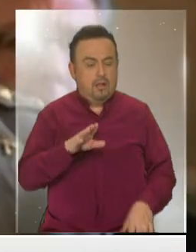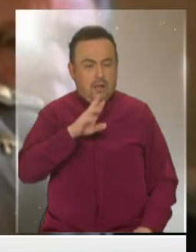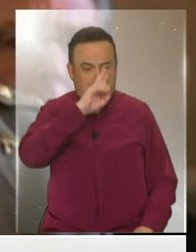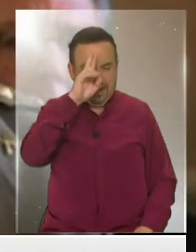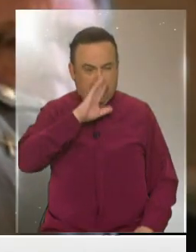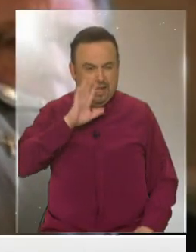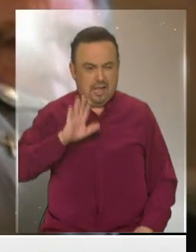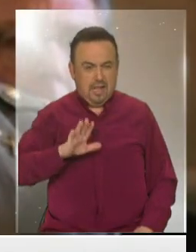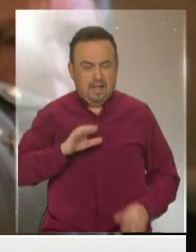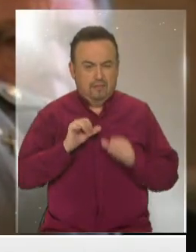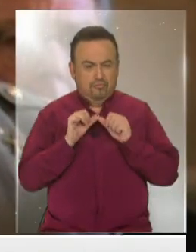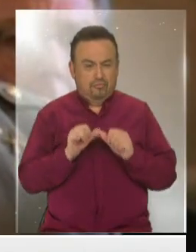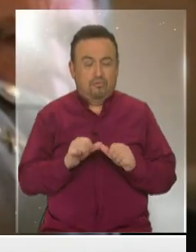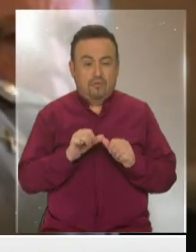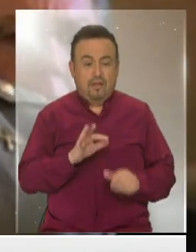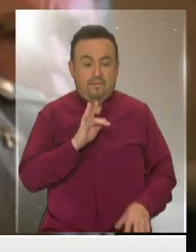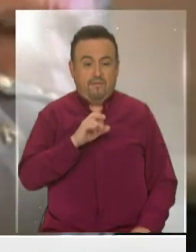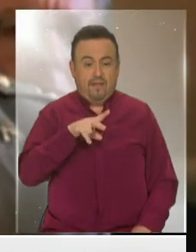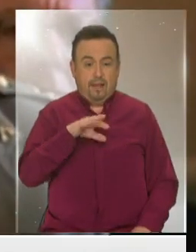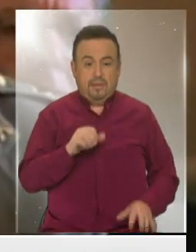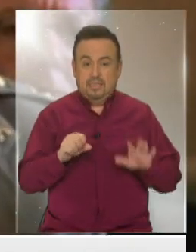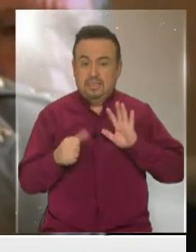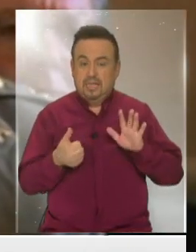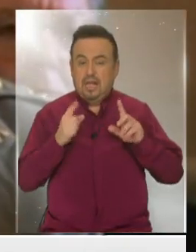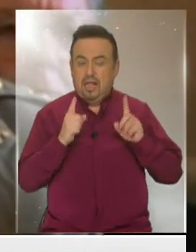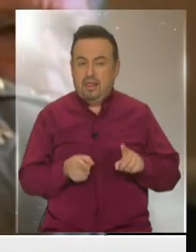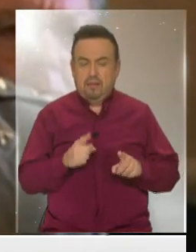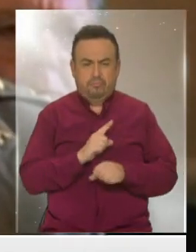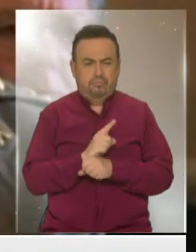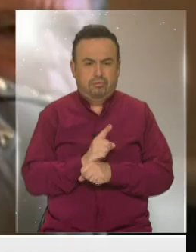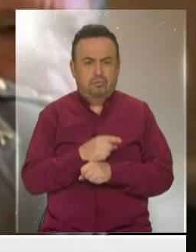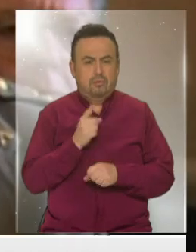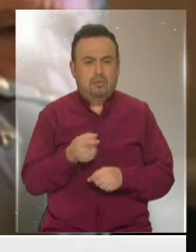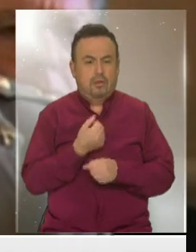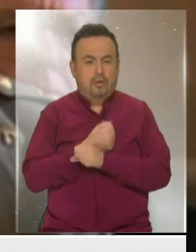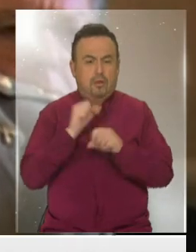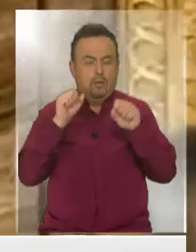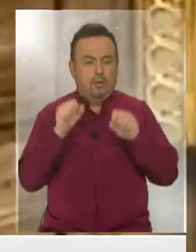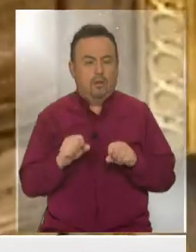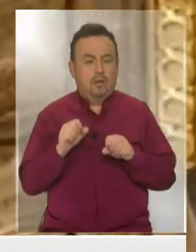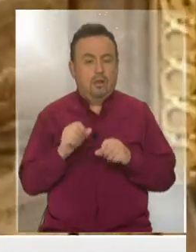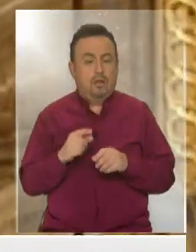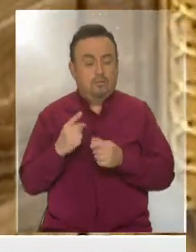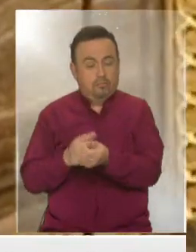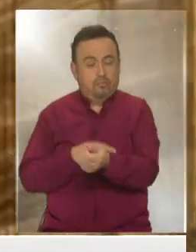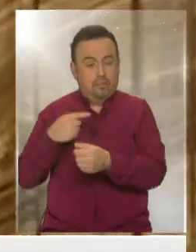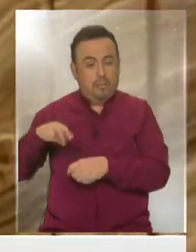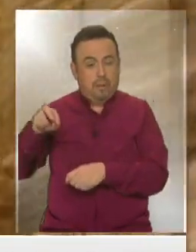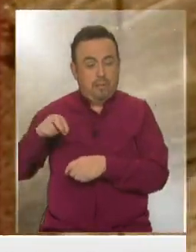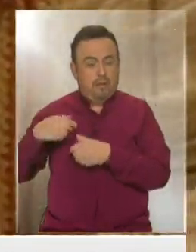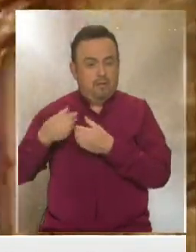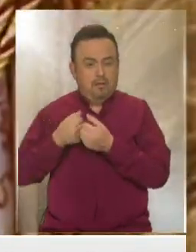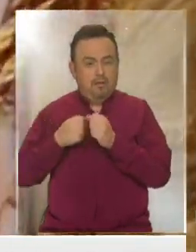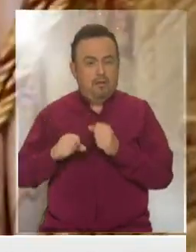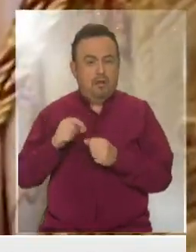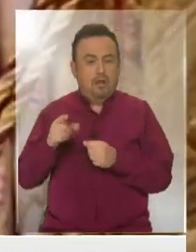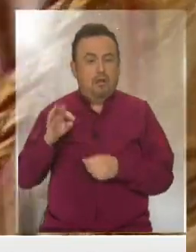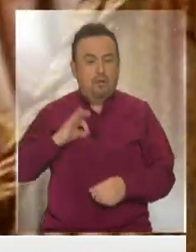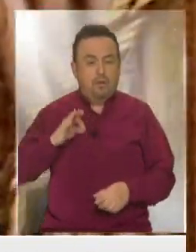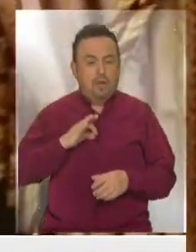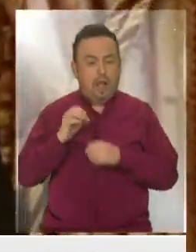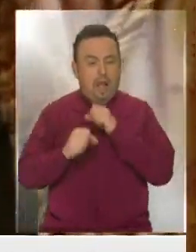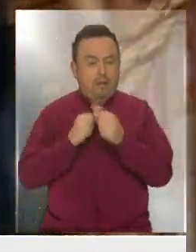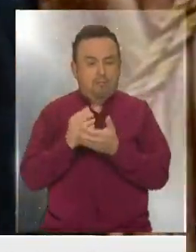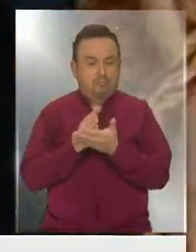España. Felipe VI tuvo que reaccionar de inmediato, renunció a una parte de la herencia de su padre y le quitó la subvención